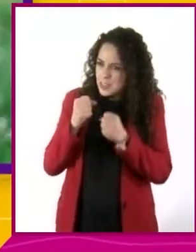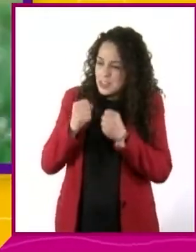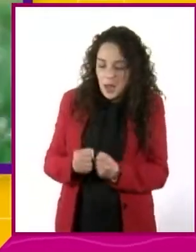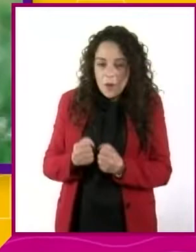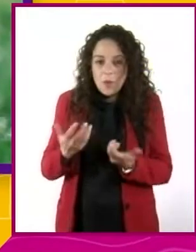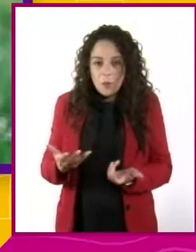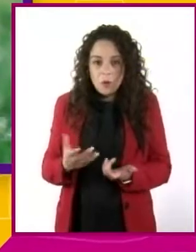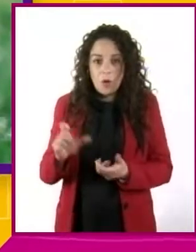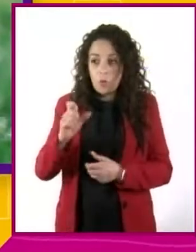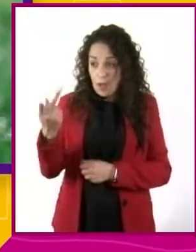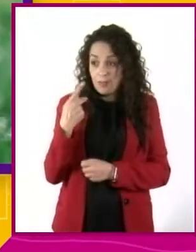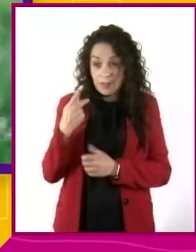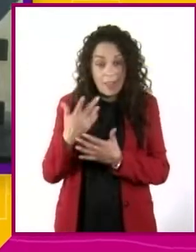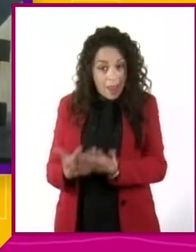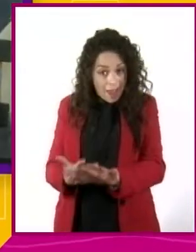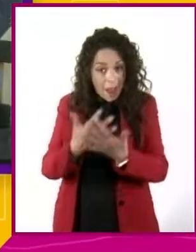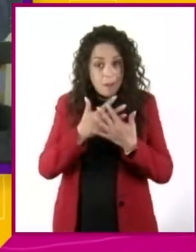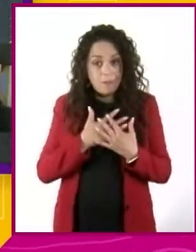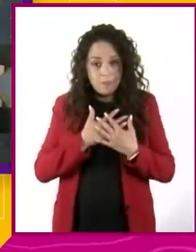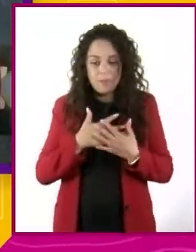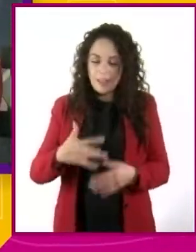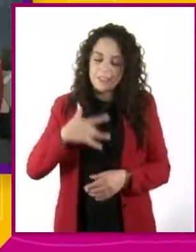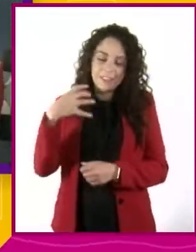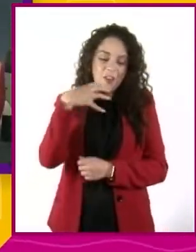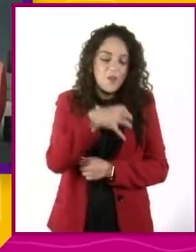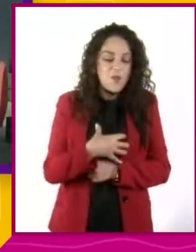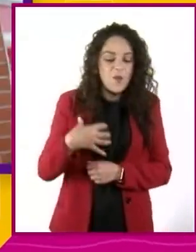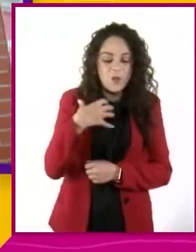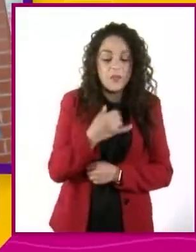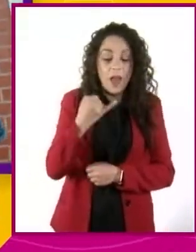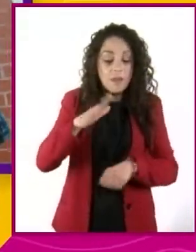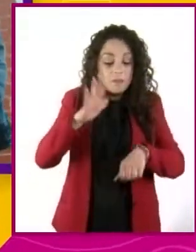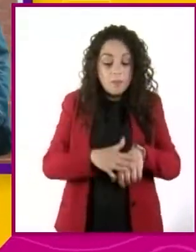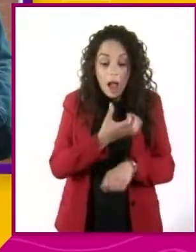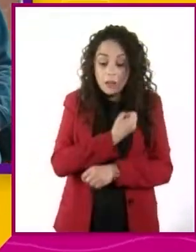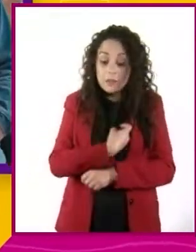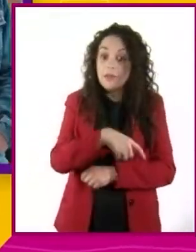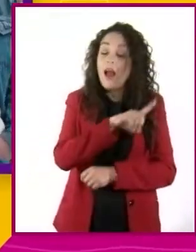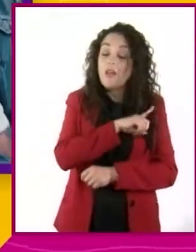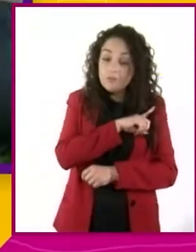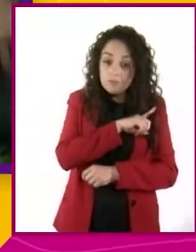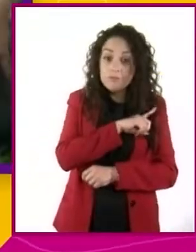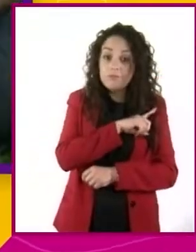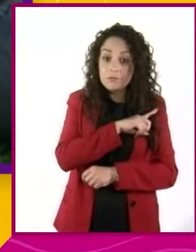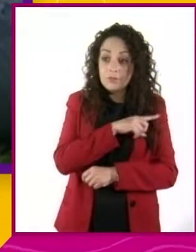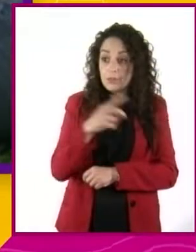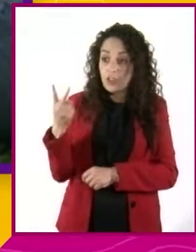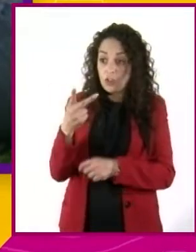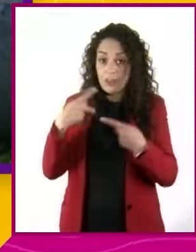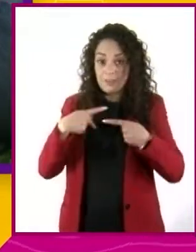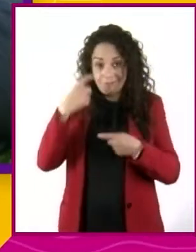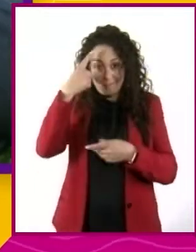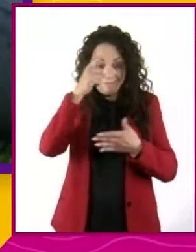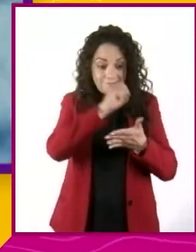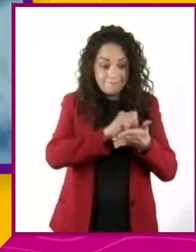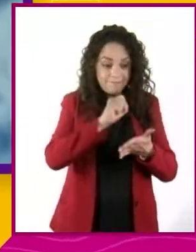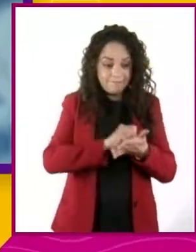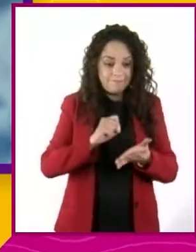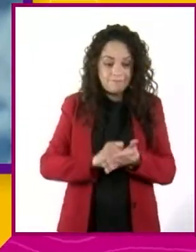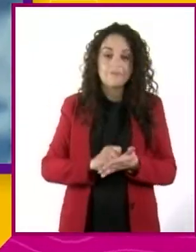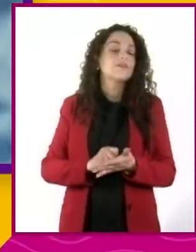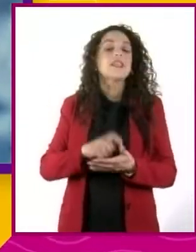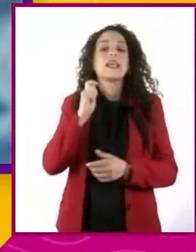amados, nos encontramos contentos e incluso más sanos. Para los autores, nuestra capacidad de sentir